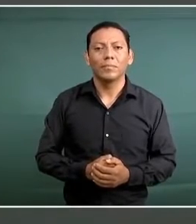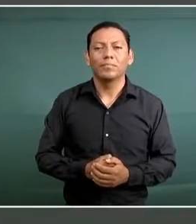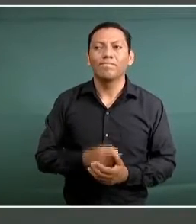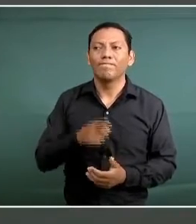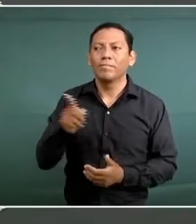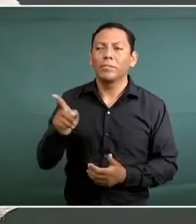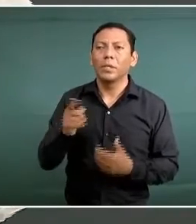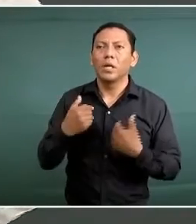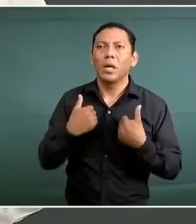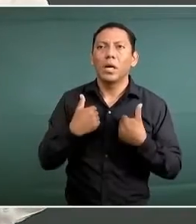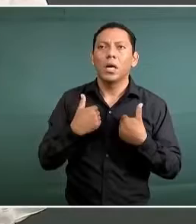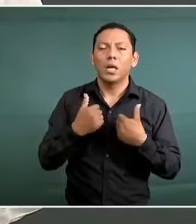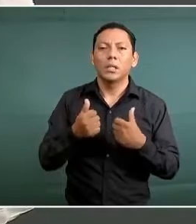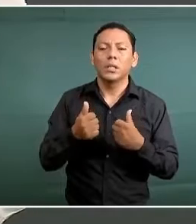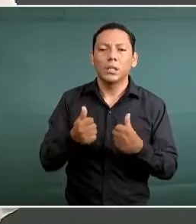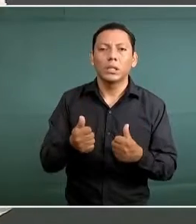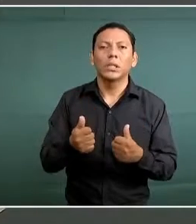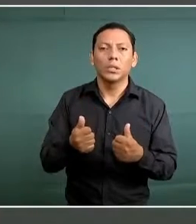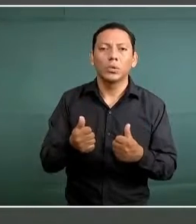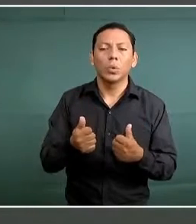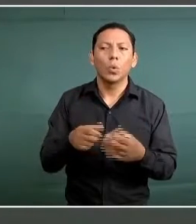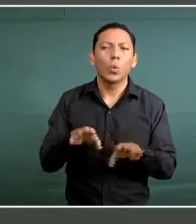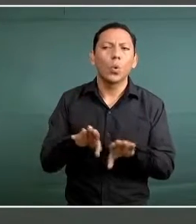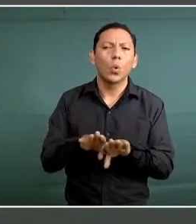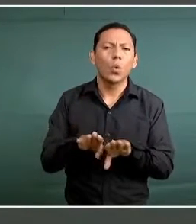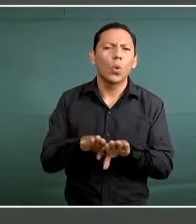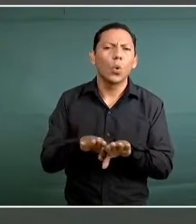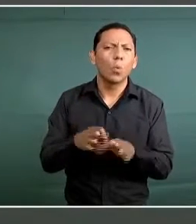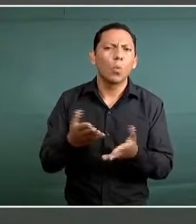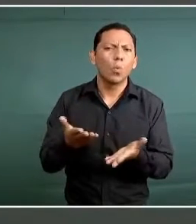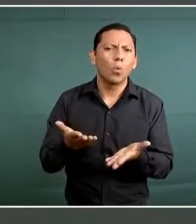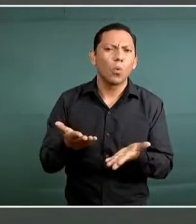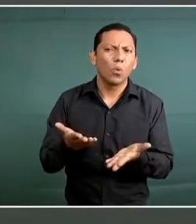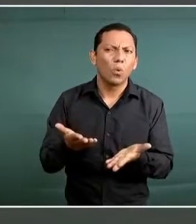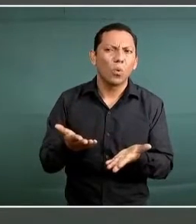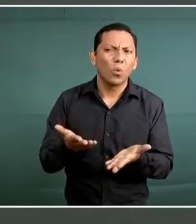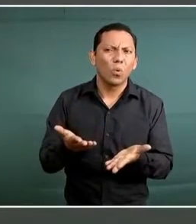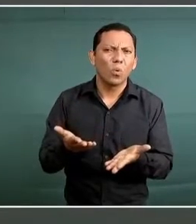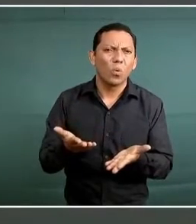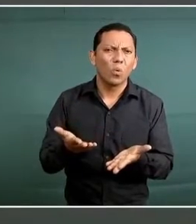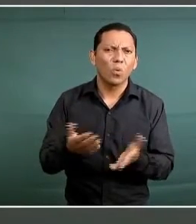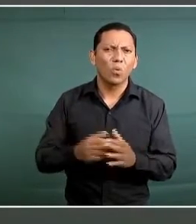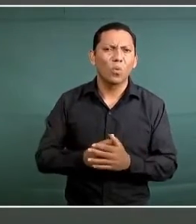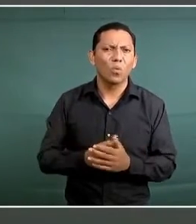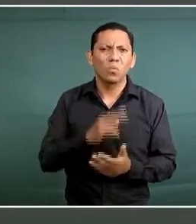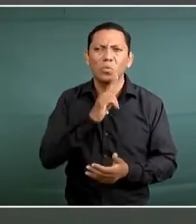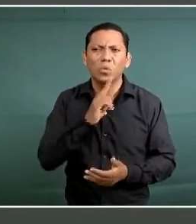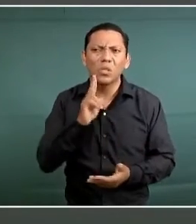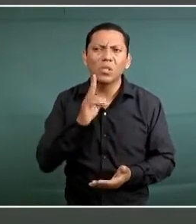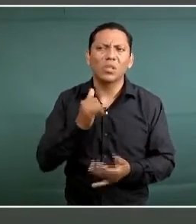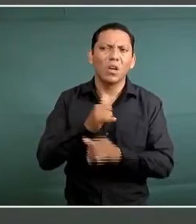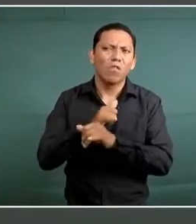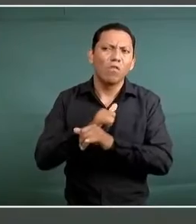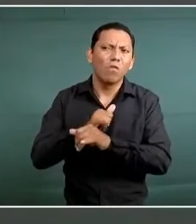entendiendo cómo se comportan los medios